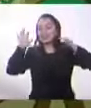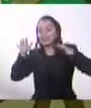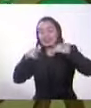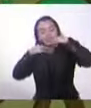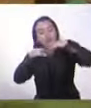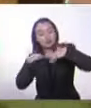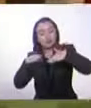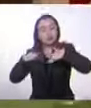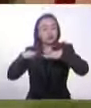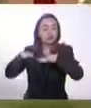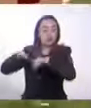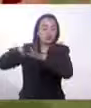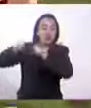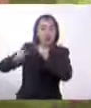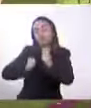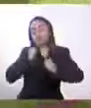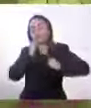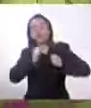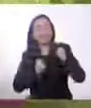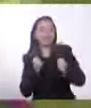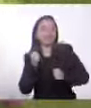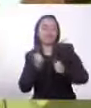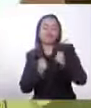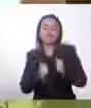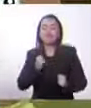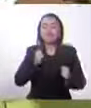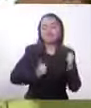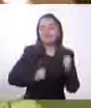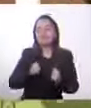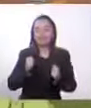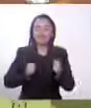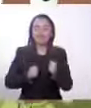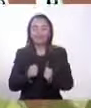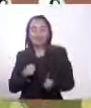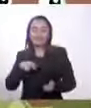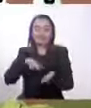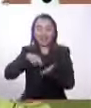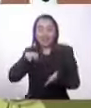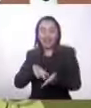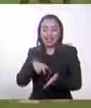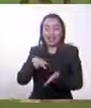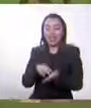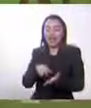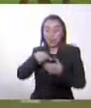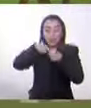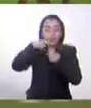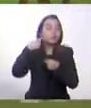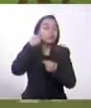manglar. Mis amigas y las ranitas me ayudan a colorear.